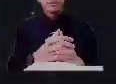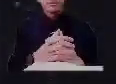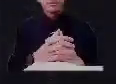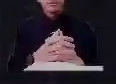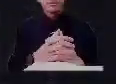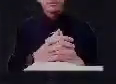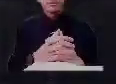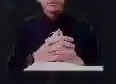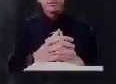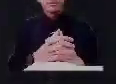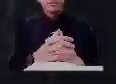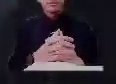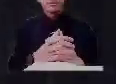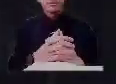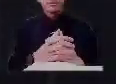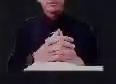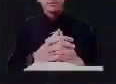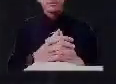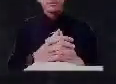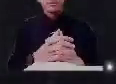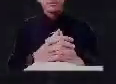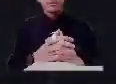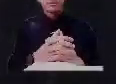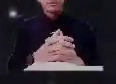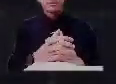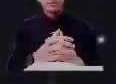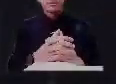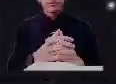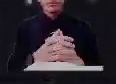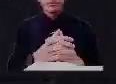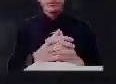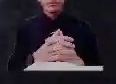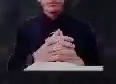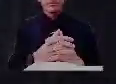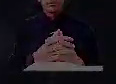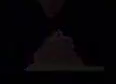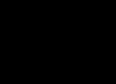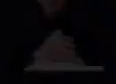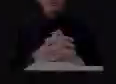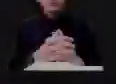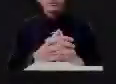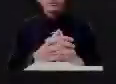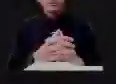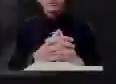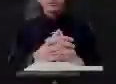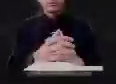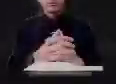para el truco, apelo a un mago y a un sombrero, pero tú apelas a nada y pretendes tener...